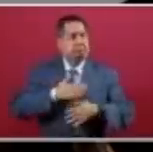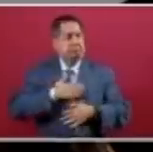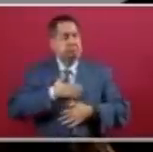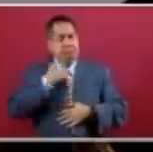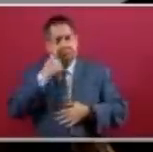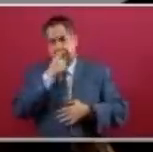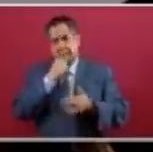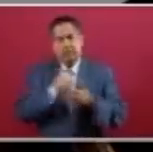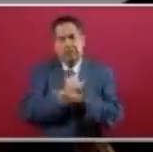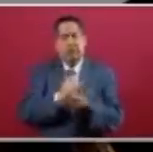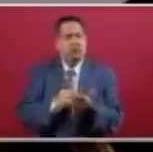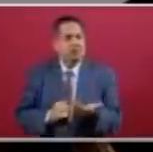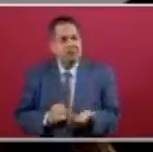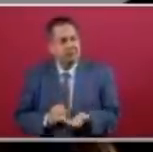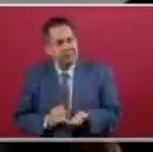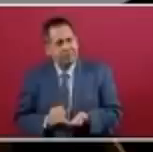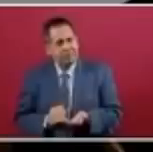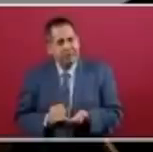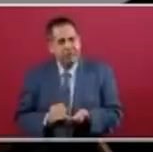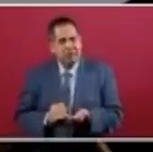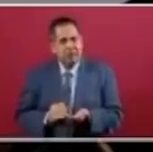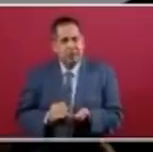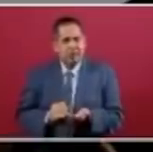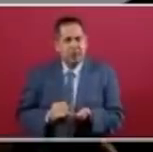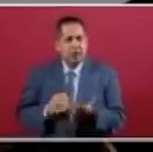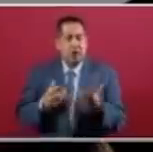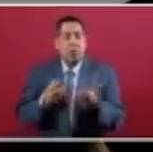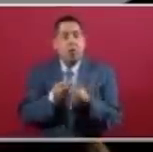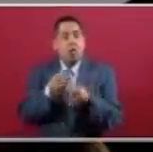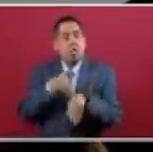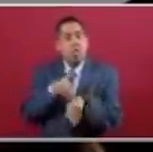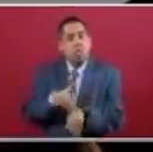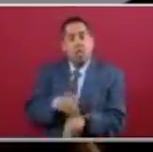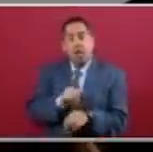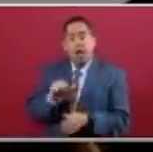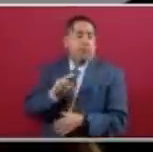no de los particulares.